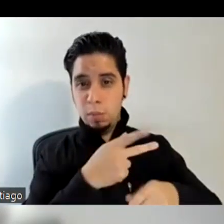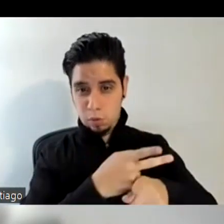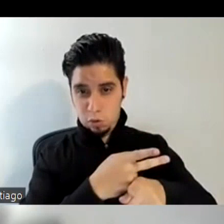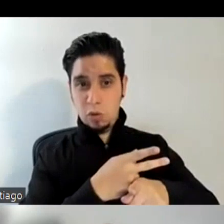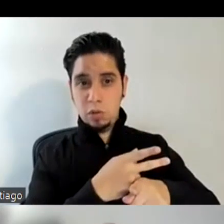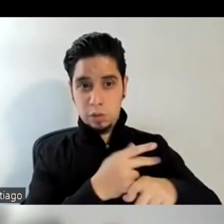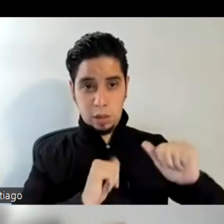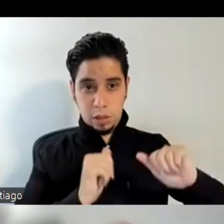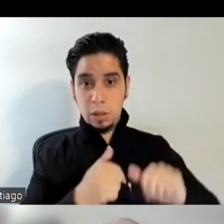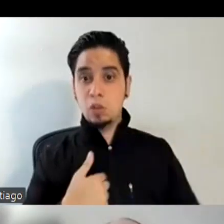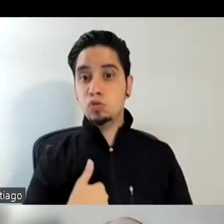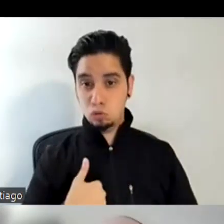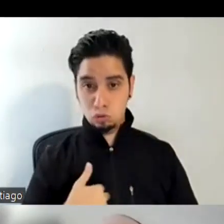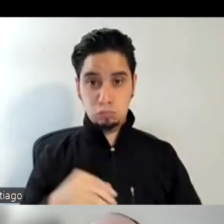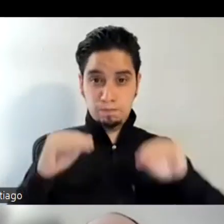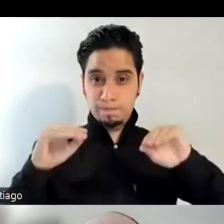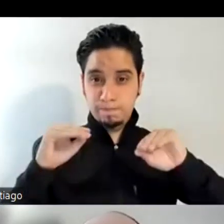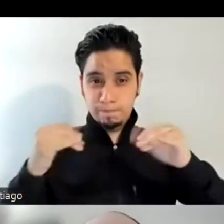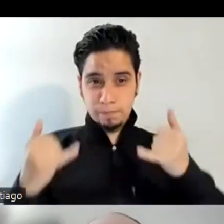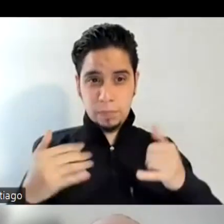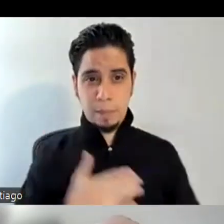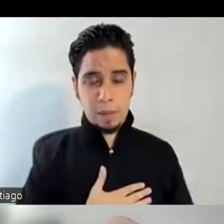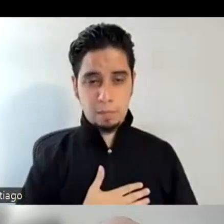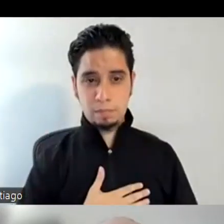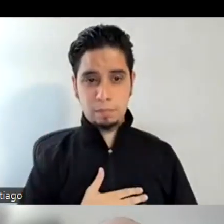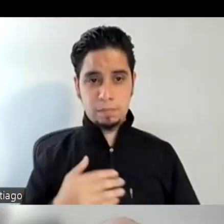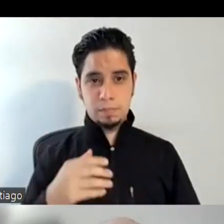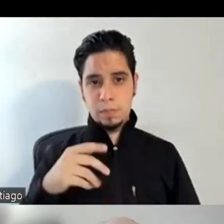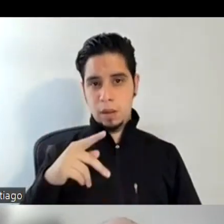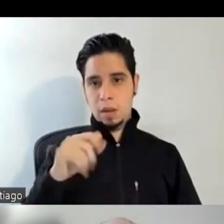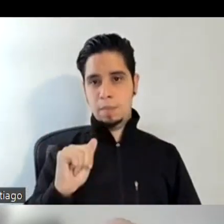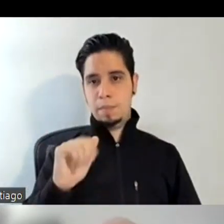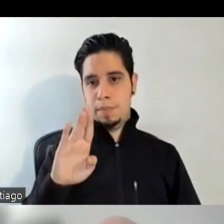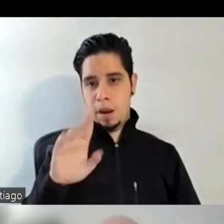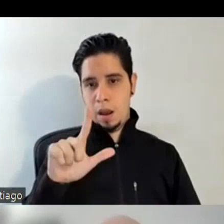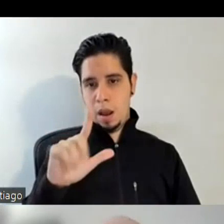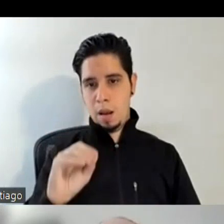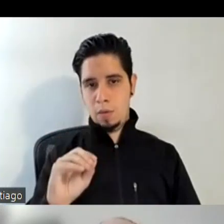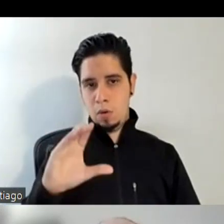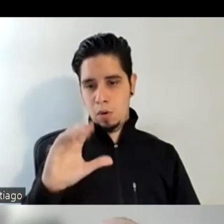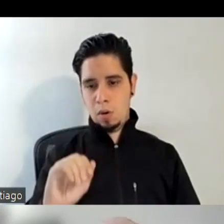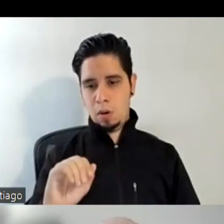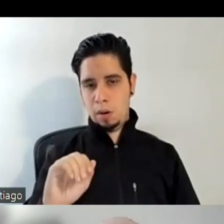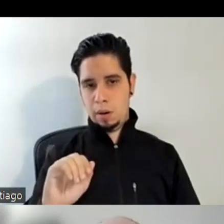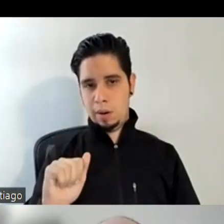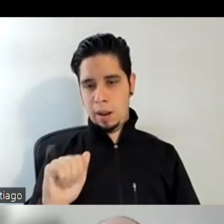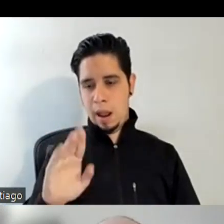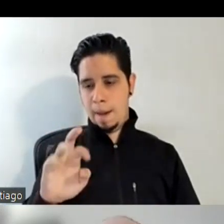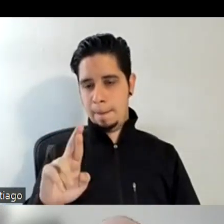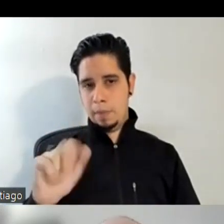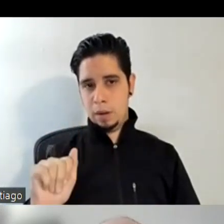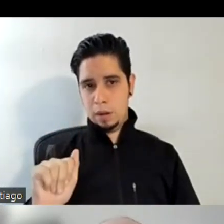ahora. Y a mí me lo dio Pablo Cabrera. Entonces, o sea, pero viene, era otra cosa, era